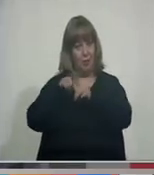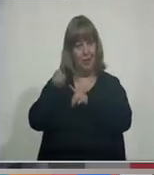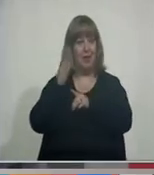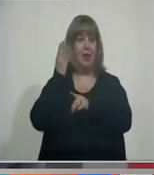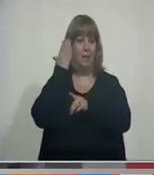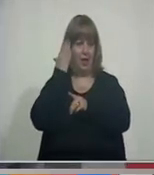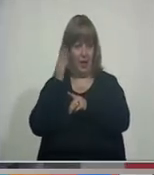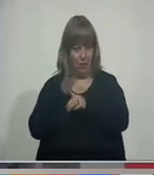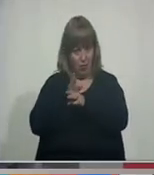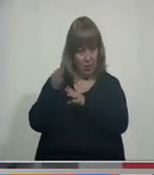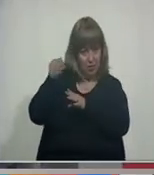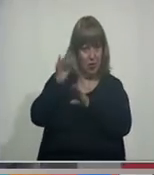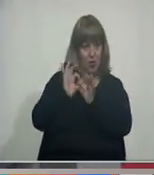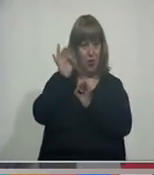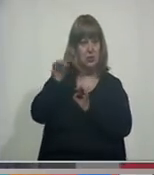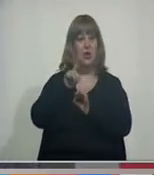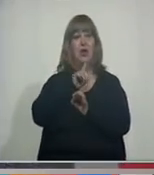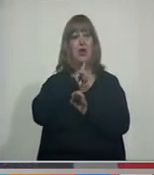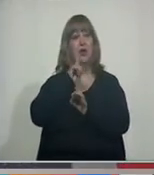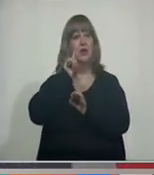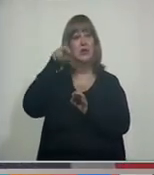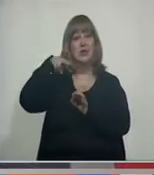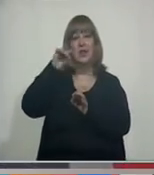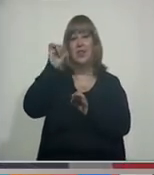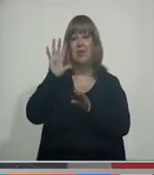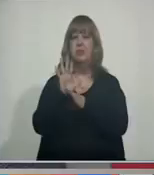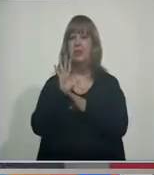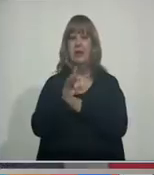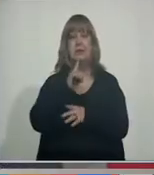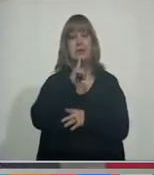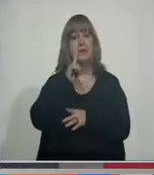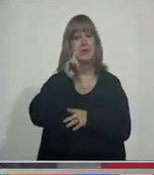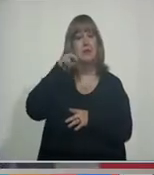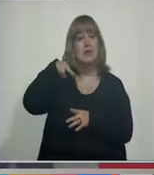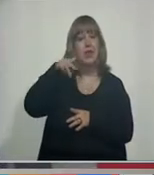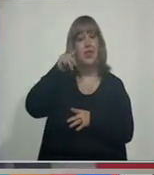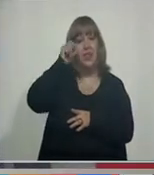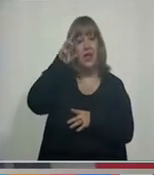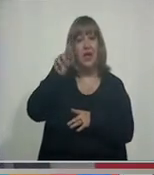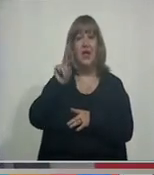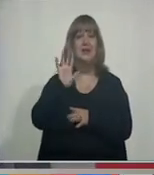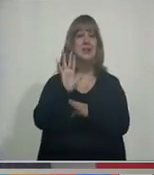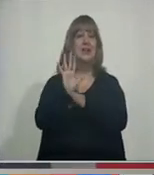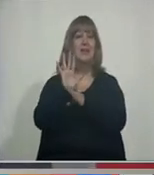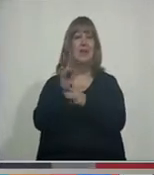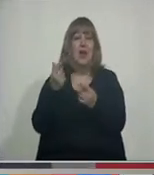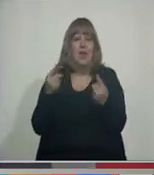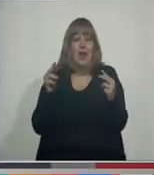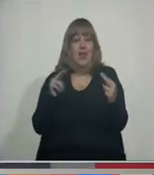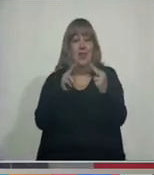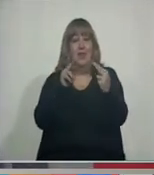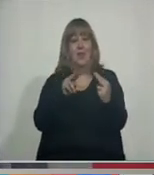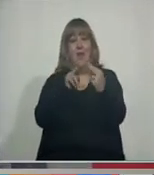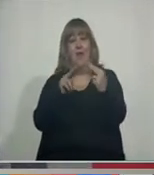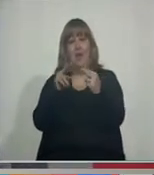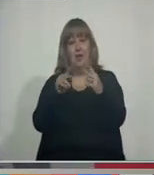tenés Facebook, no podés ingresar a Tinder. Expliquemos lo que es Tinder para aquellos que no saben. Tinder es una aplicación de citas y ahora Facebook va a lanzar